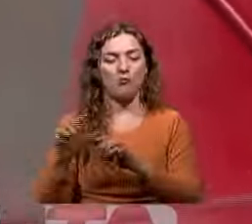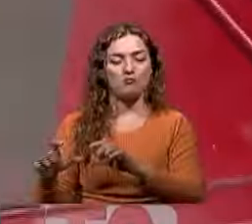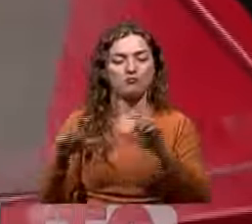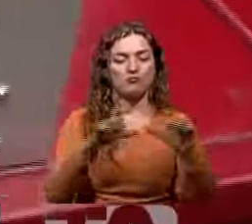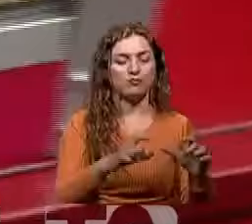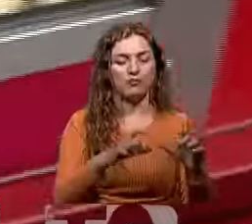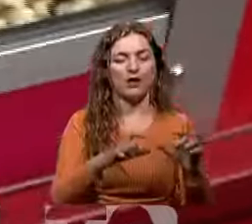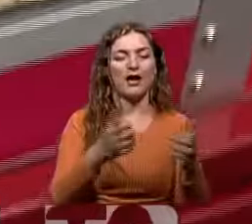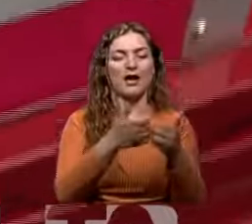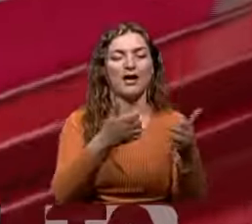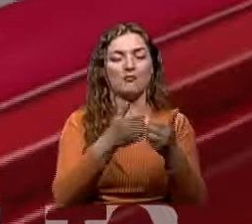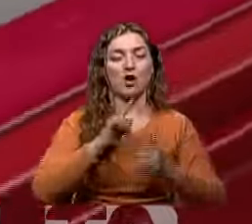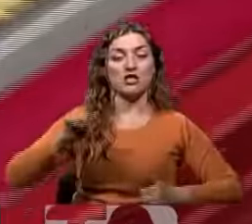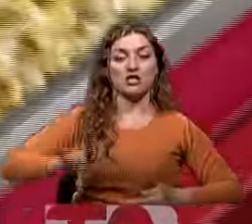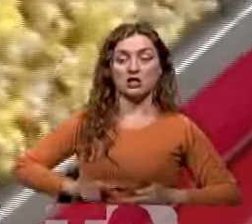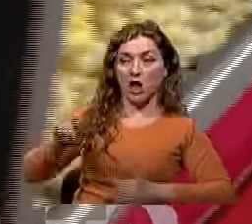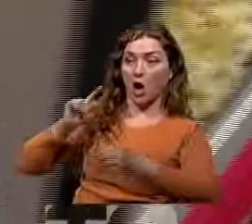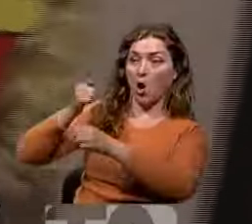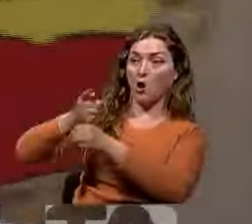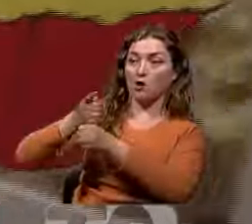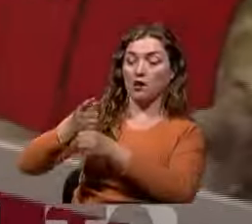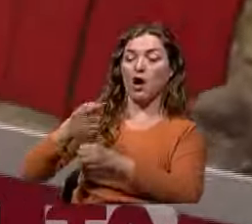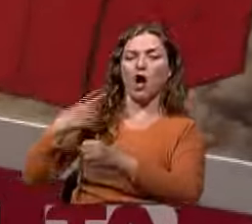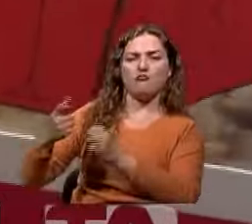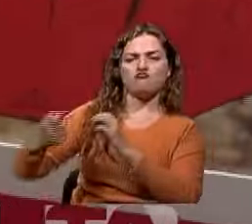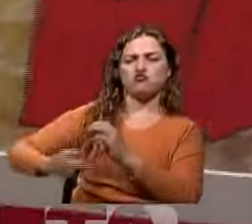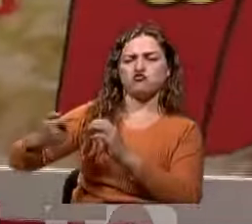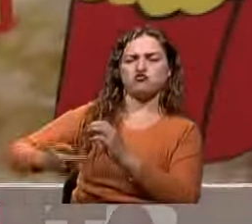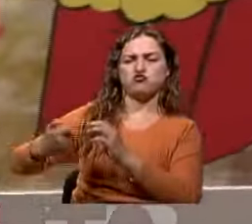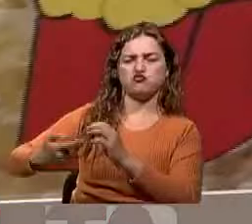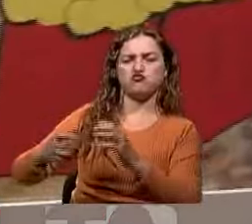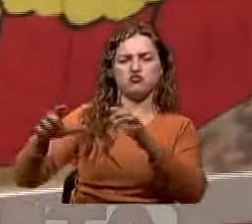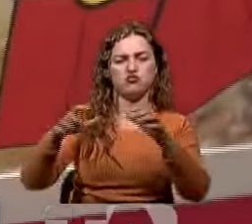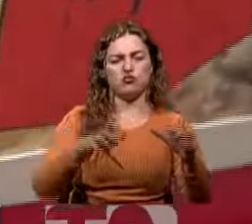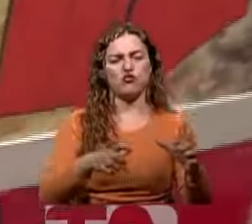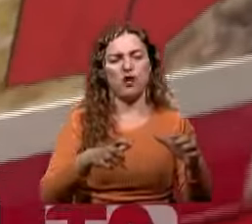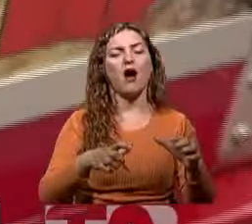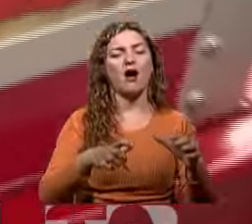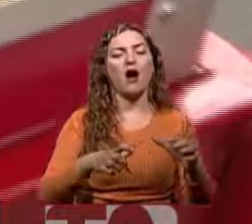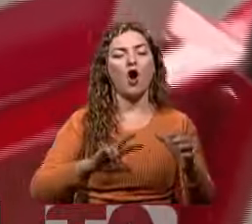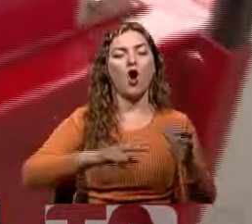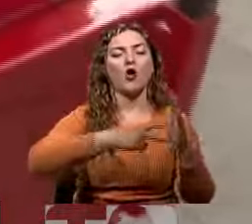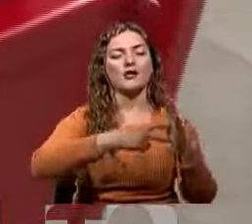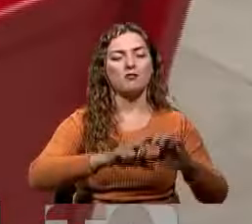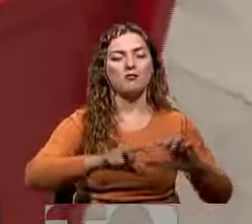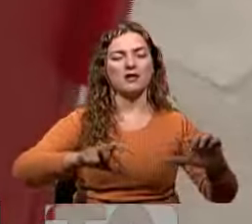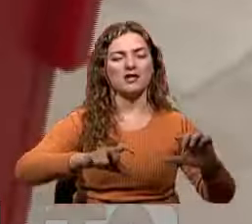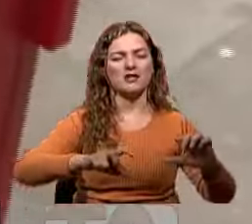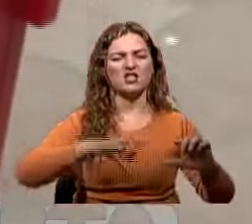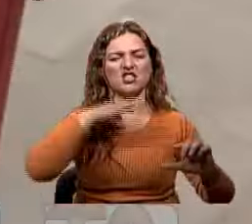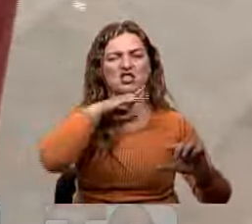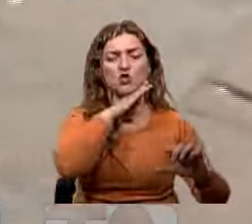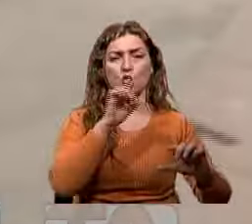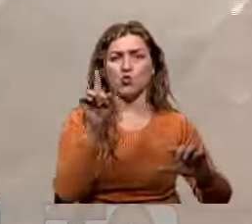mandé a hacer las máquinas en China, y me hicieron a inducción y van conectadas a batería. Entonces es una linda oportunidad porque no contaminamos,